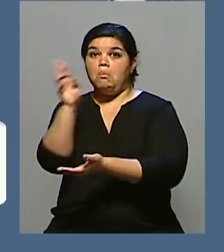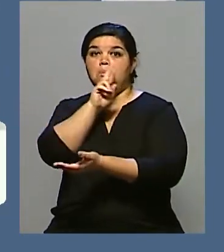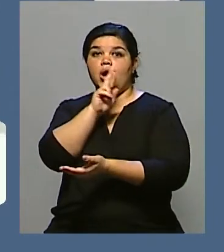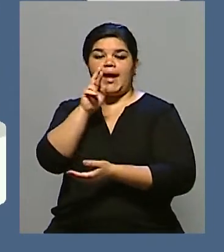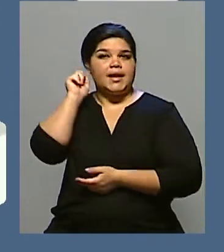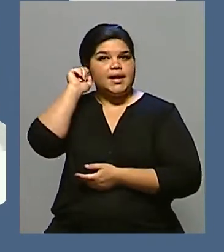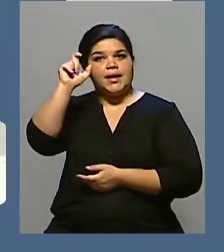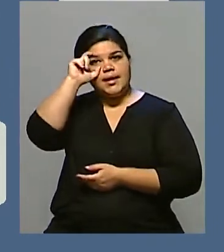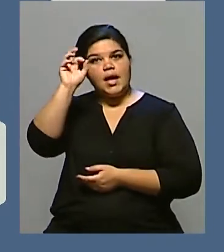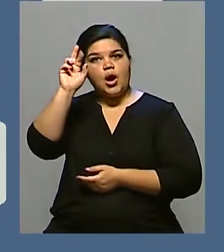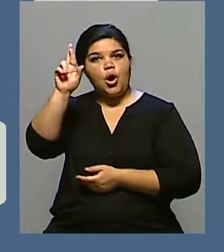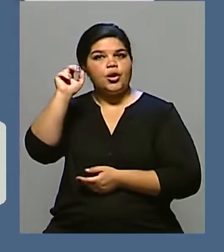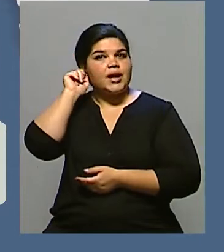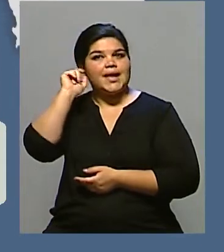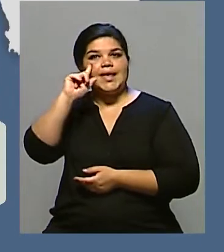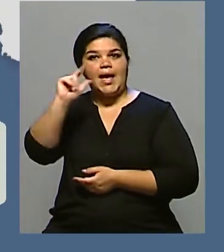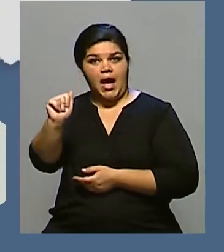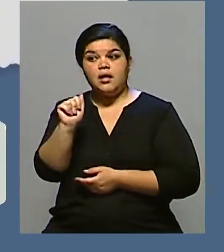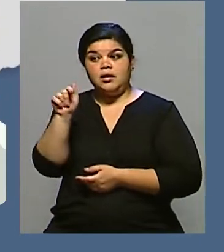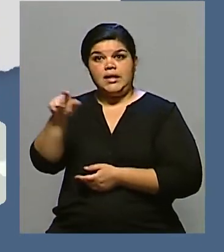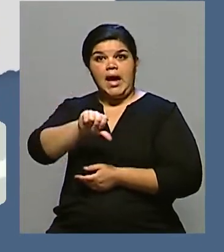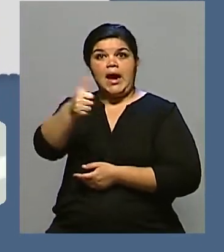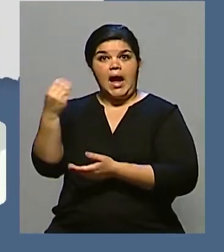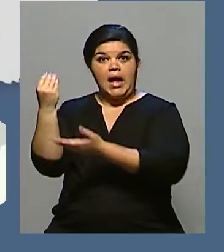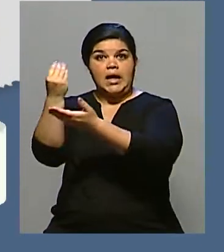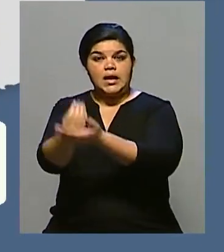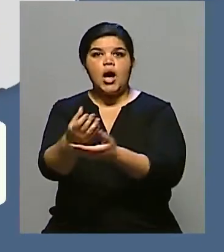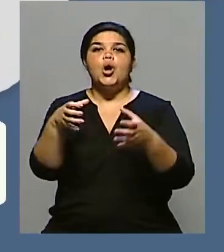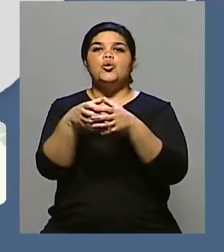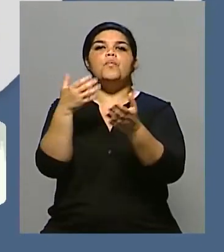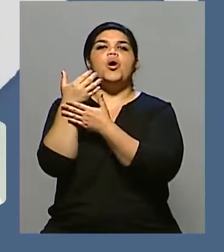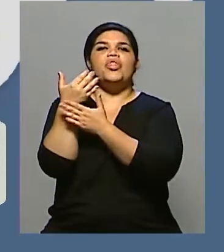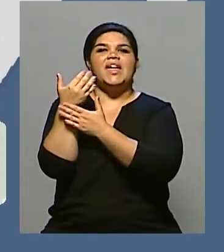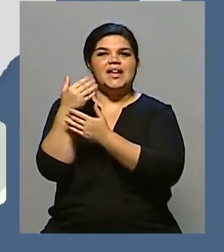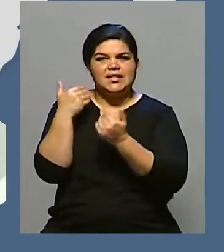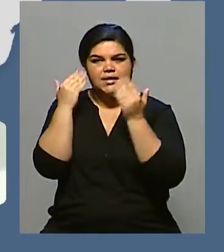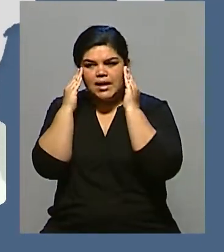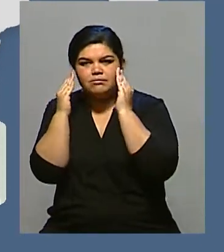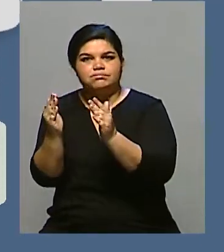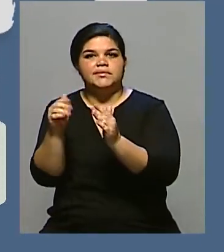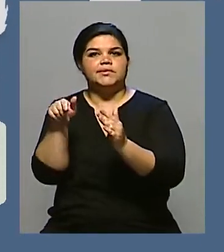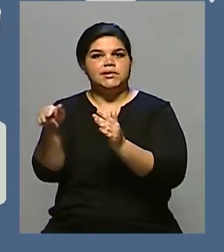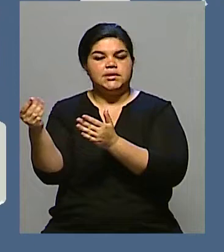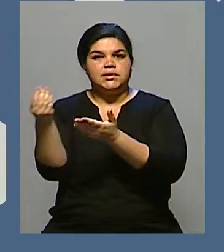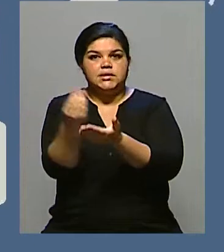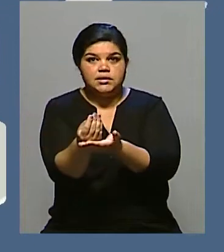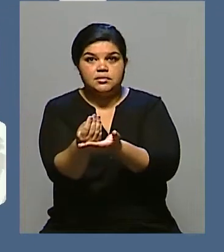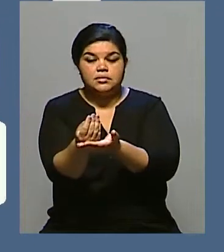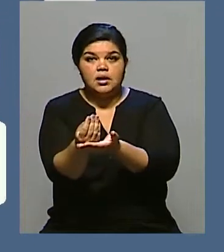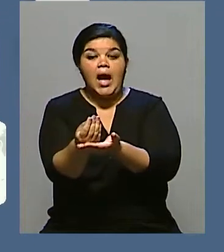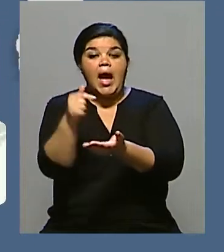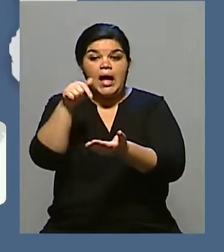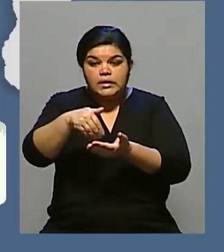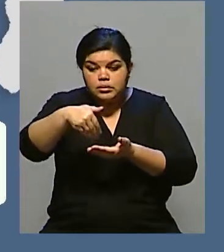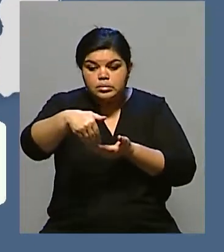de la derecha, la vuelta, digamos, la presencia de la derecha a partir de esto, y de alguna manera se empezó a